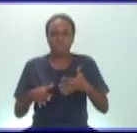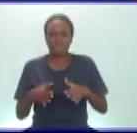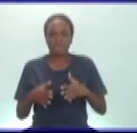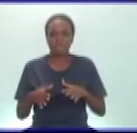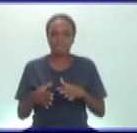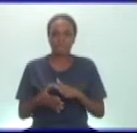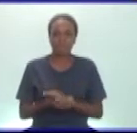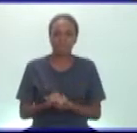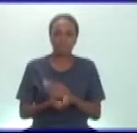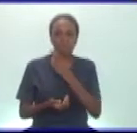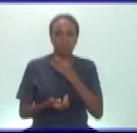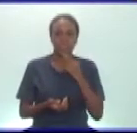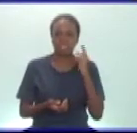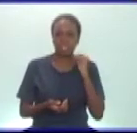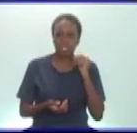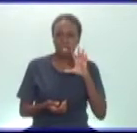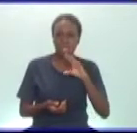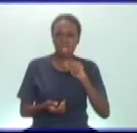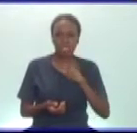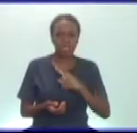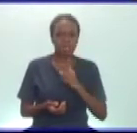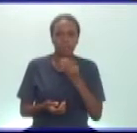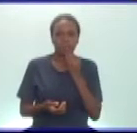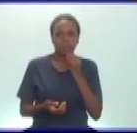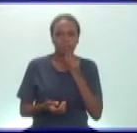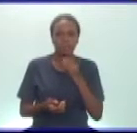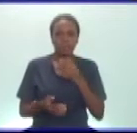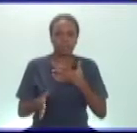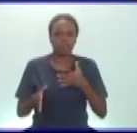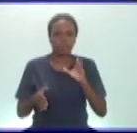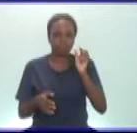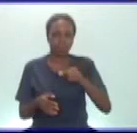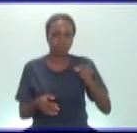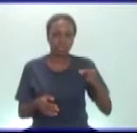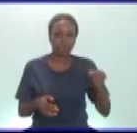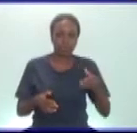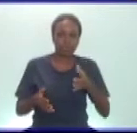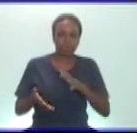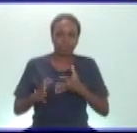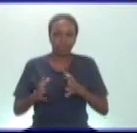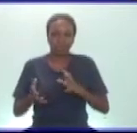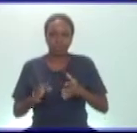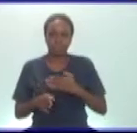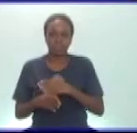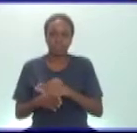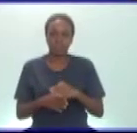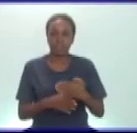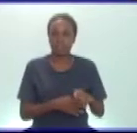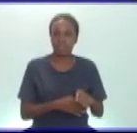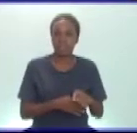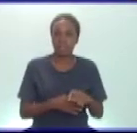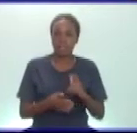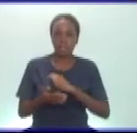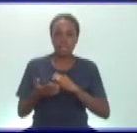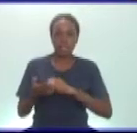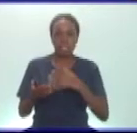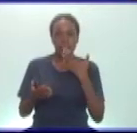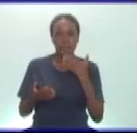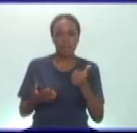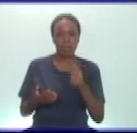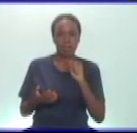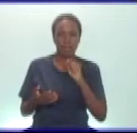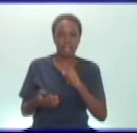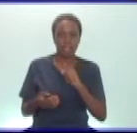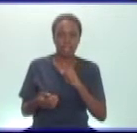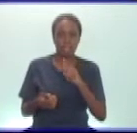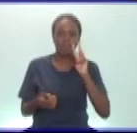dice que no puede haber una sola persona, no pueden haber varias personas con un mismo estilo. Por tanto, se le atribuye la autoría de este poema y este enunciado